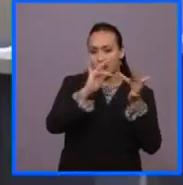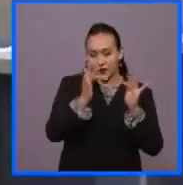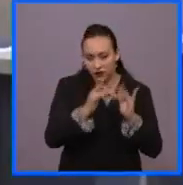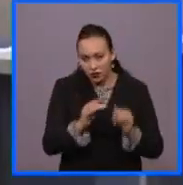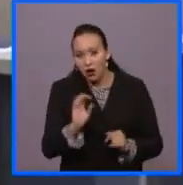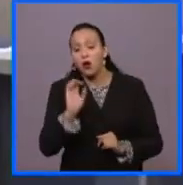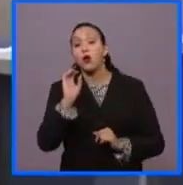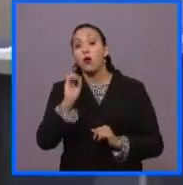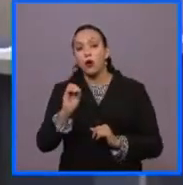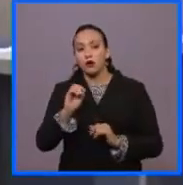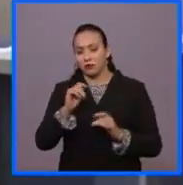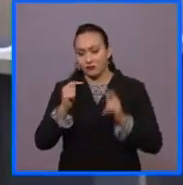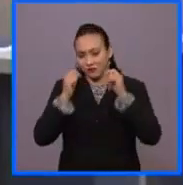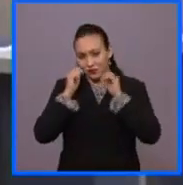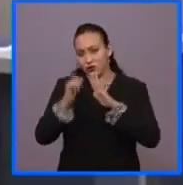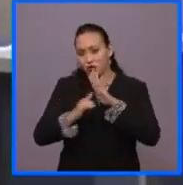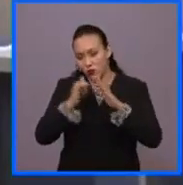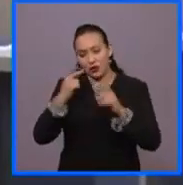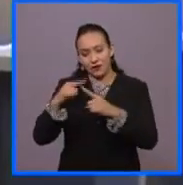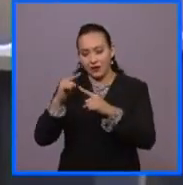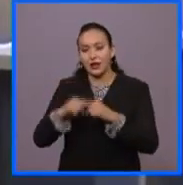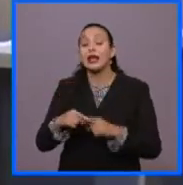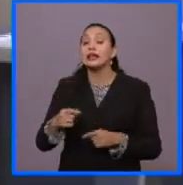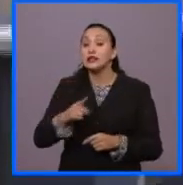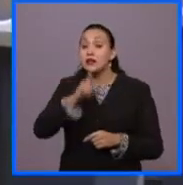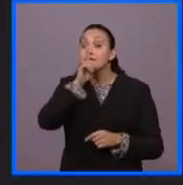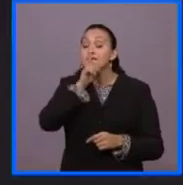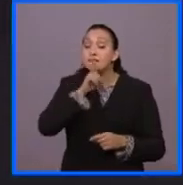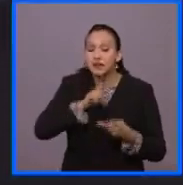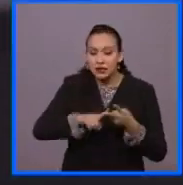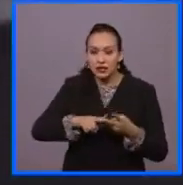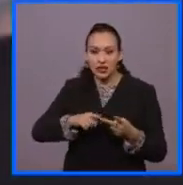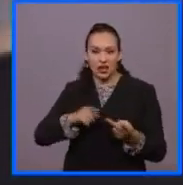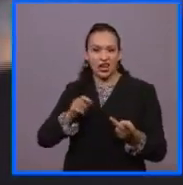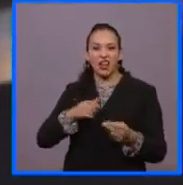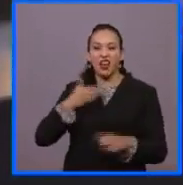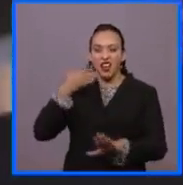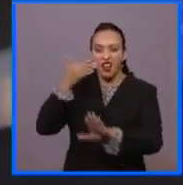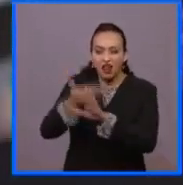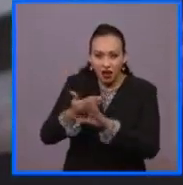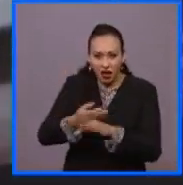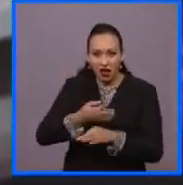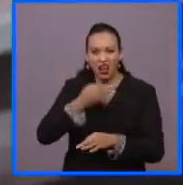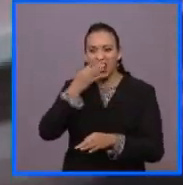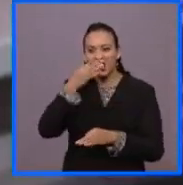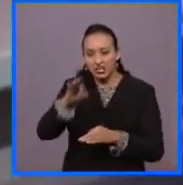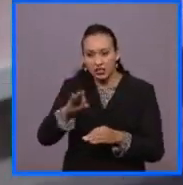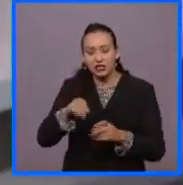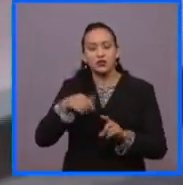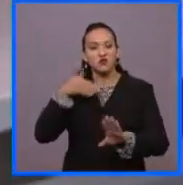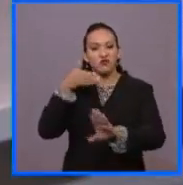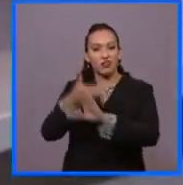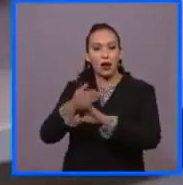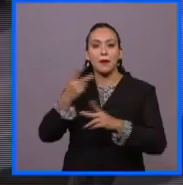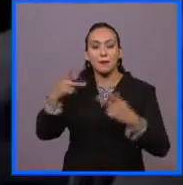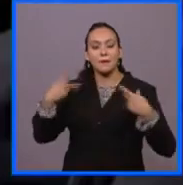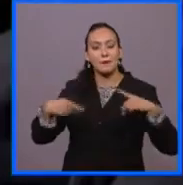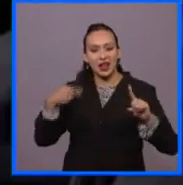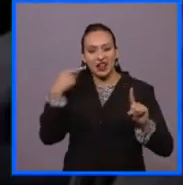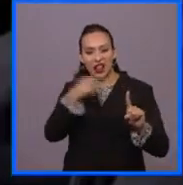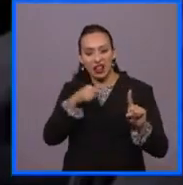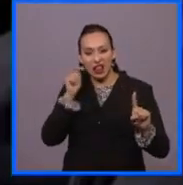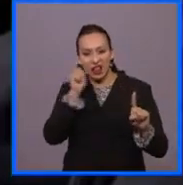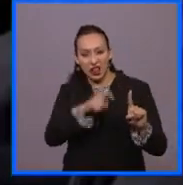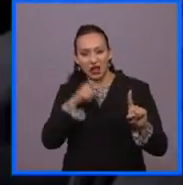cualquier espacio virtual insulte, injurie, ofenda, agravie o veje a otra persona con la insistencia